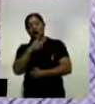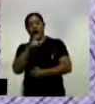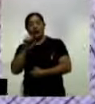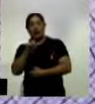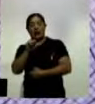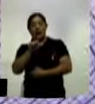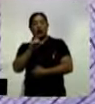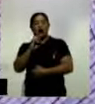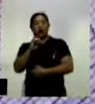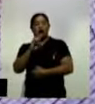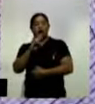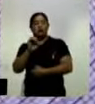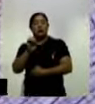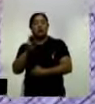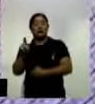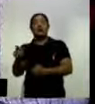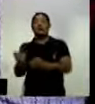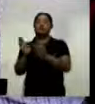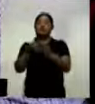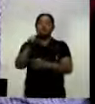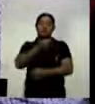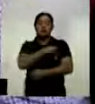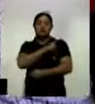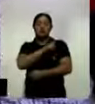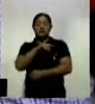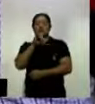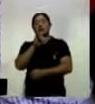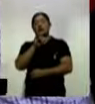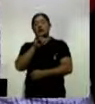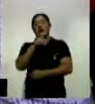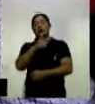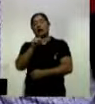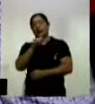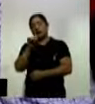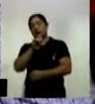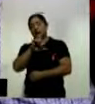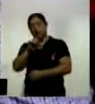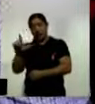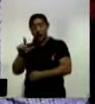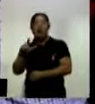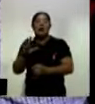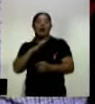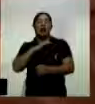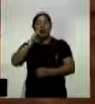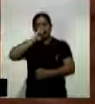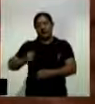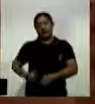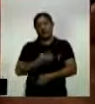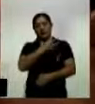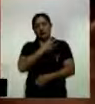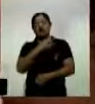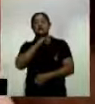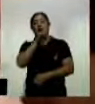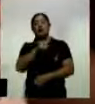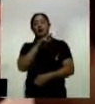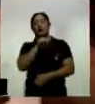Salud, Hugo López-Gatell, y los directores del IMSS, Zoé Robledo, y del Instituto de Salud para el Bienestar, Juan Antonio Ferrer, en la que